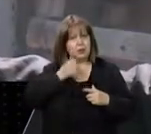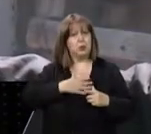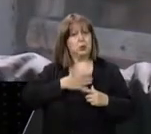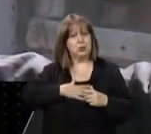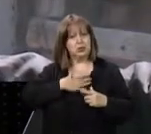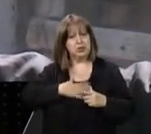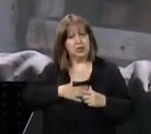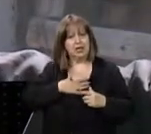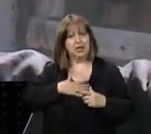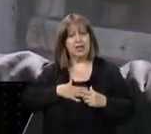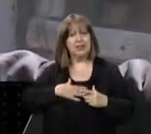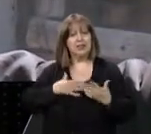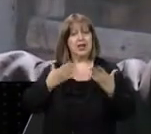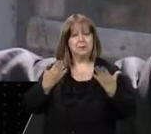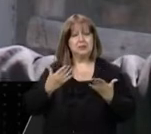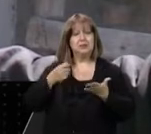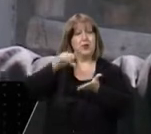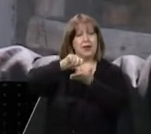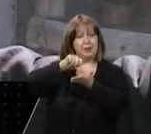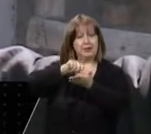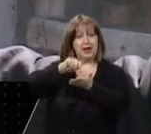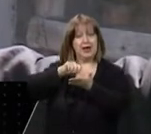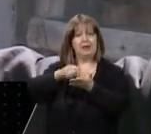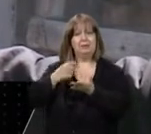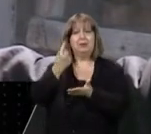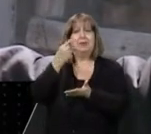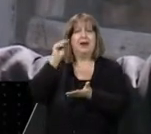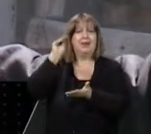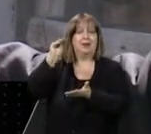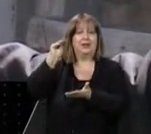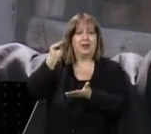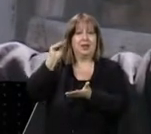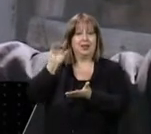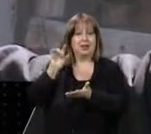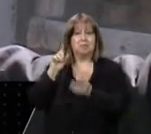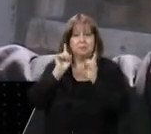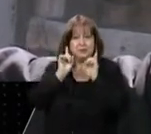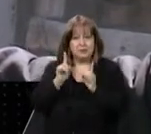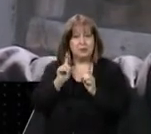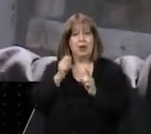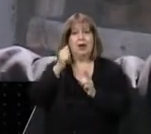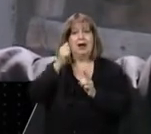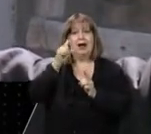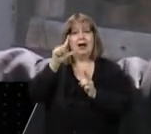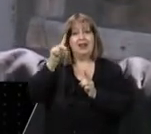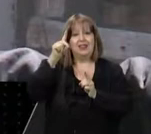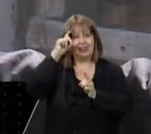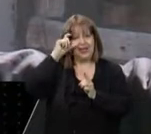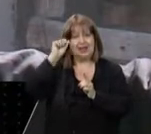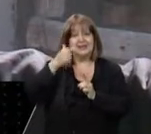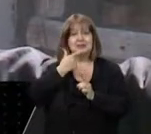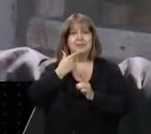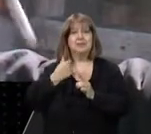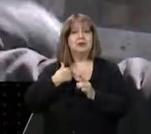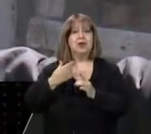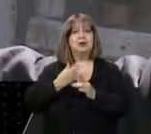aldeas infantiles acá en Ciudad, el primer departamento donde llega para quedarse aldeas. Estamos ubicados en el